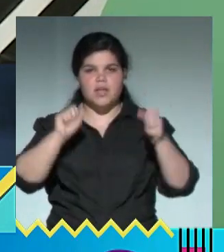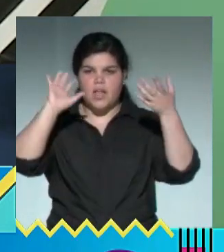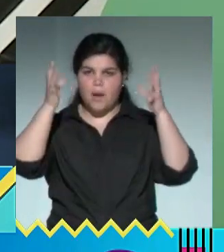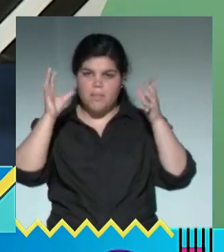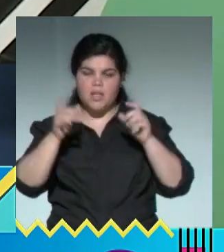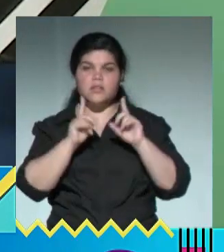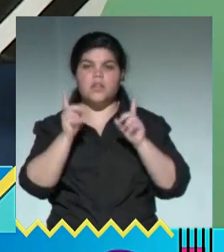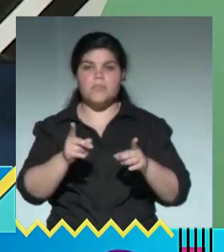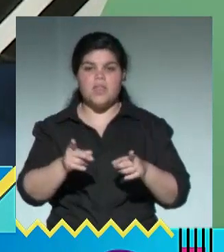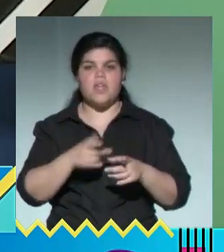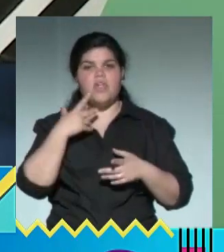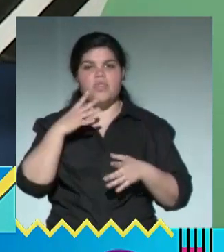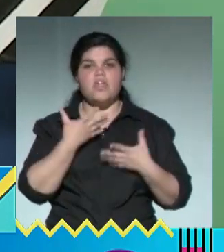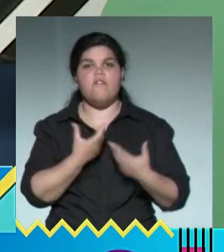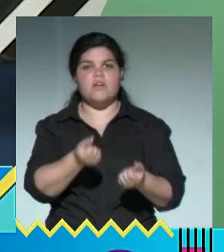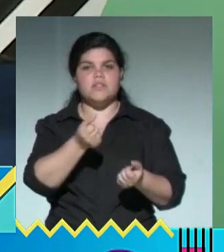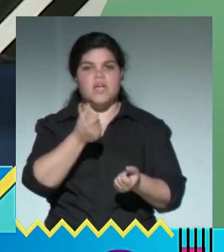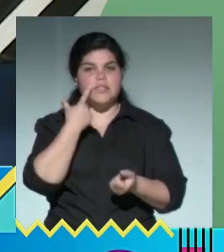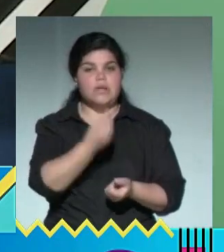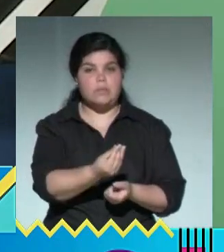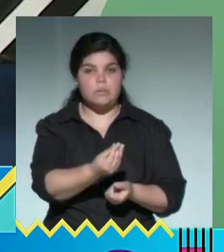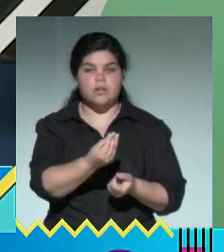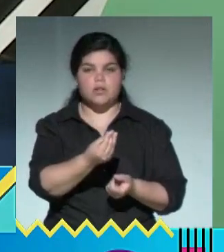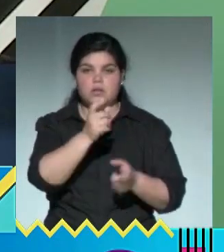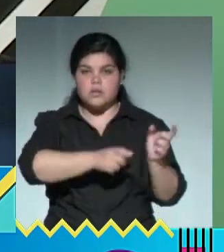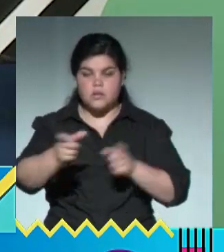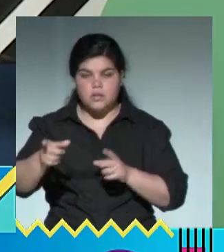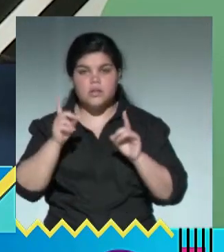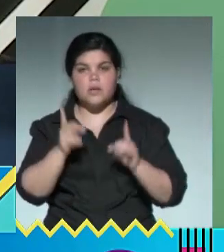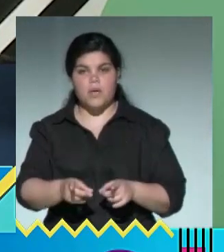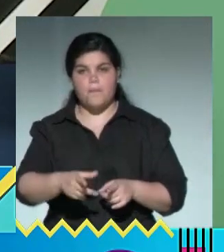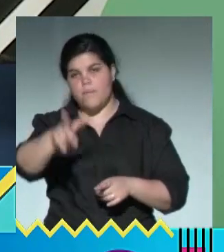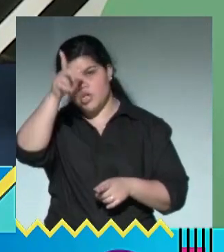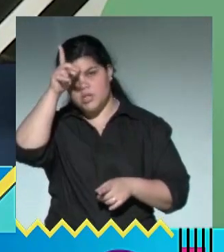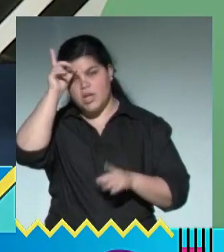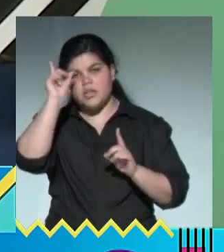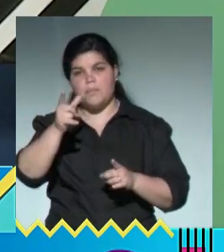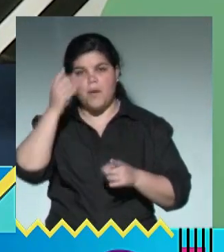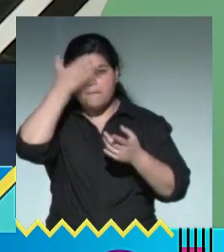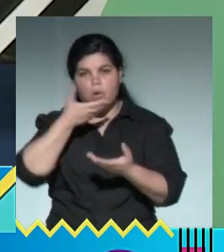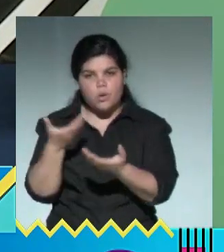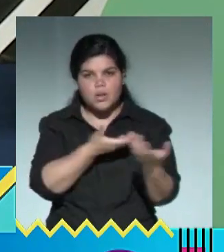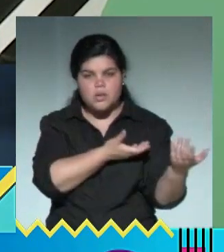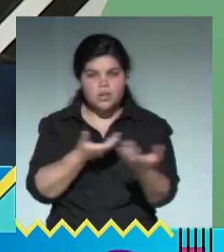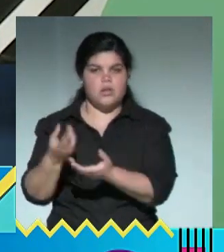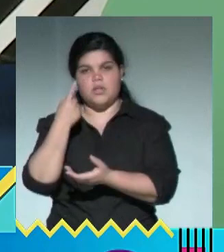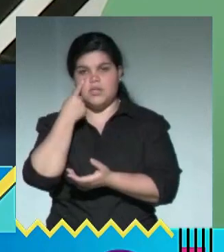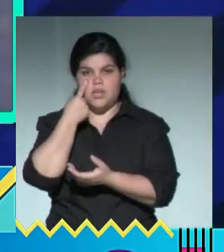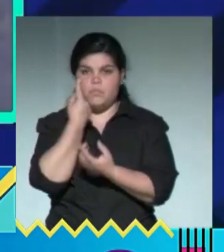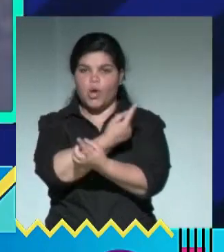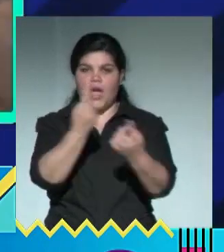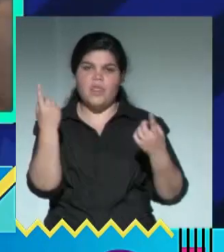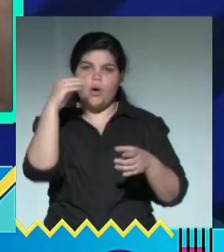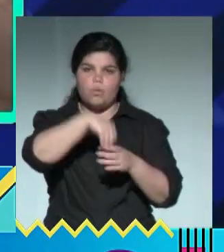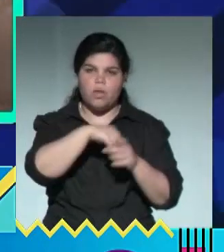y Defensa Civil, o policía, ¿no? Sino también los municipios, los bomberos voluntarios de cada municipio. La verdad que hubo un